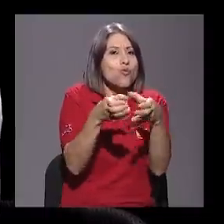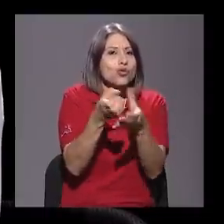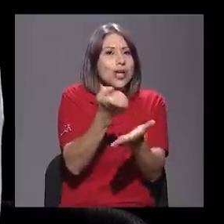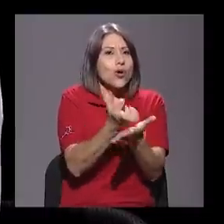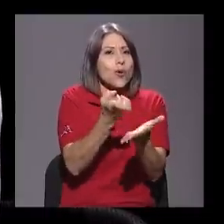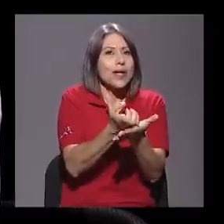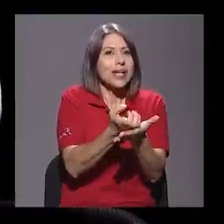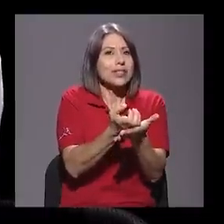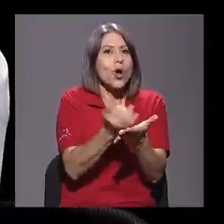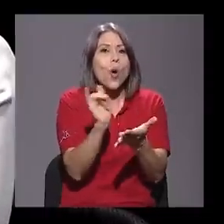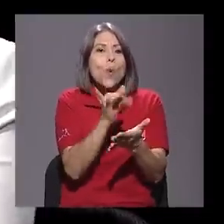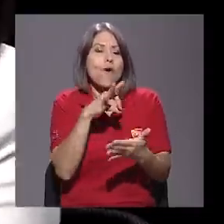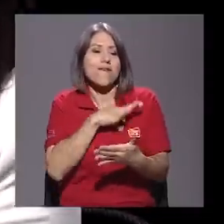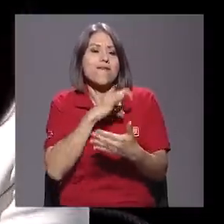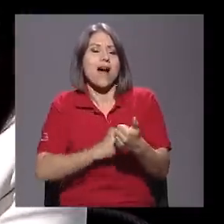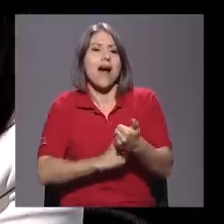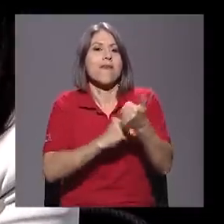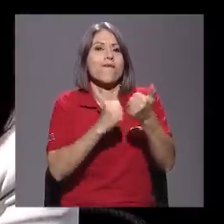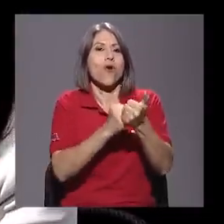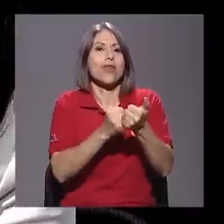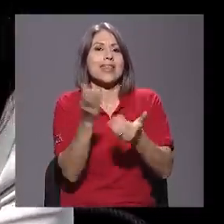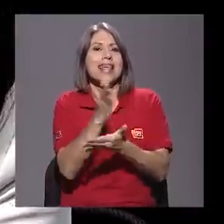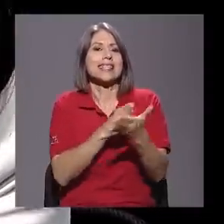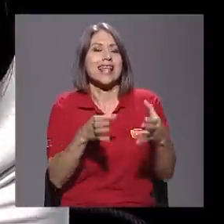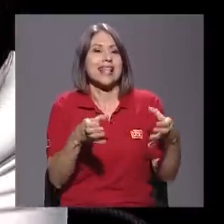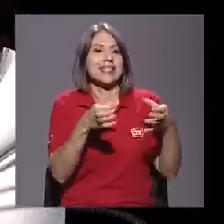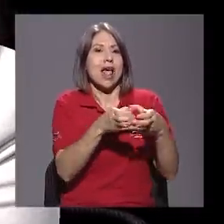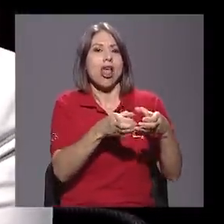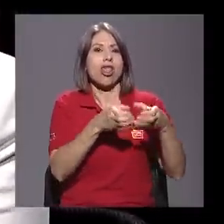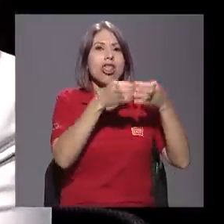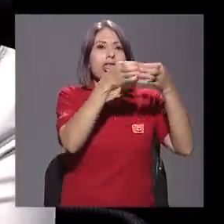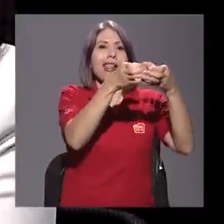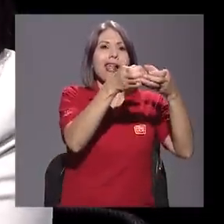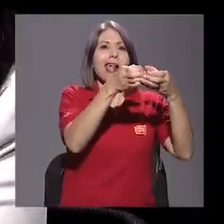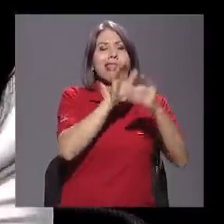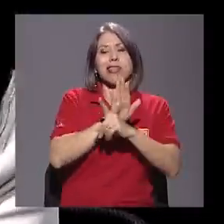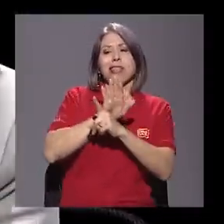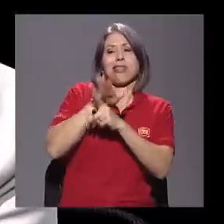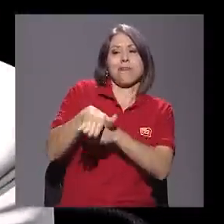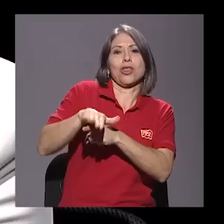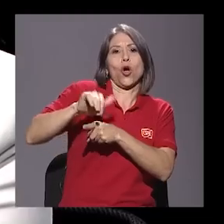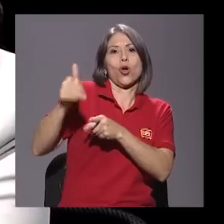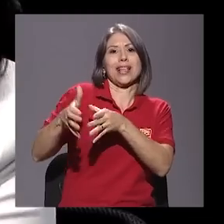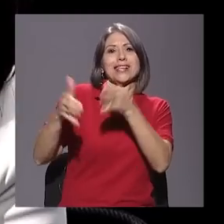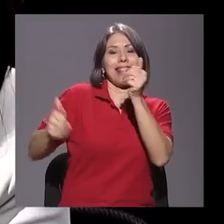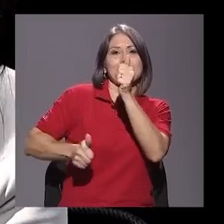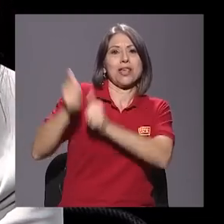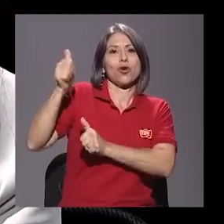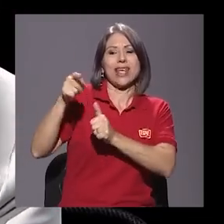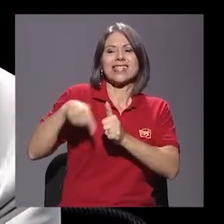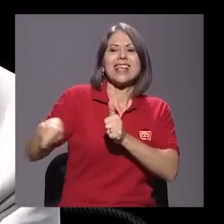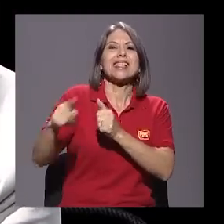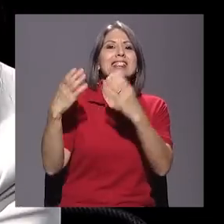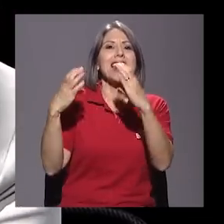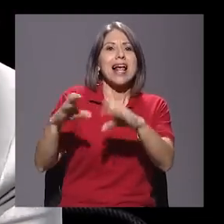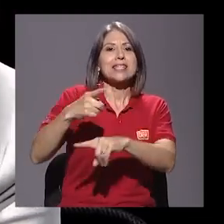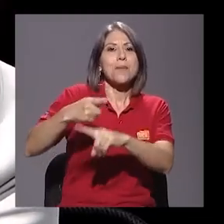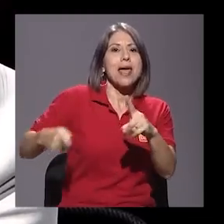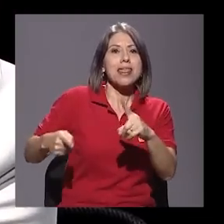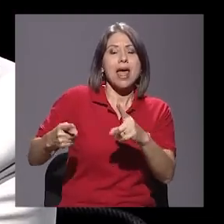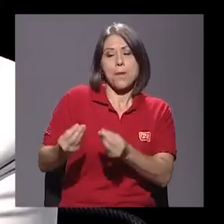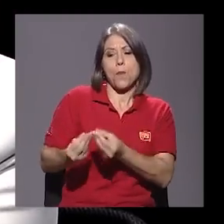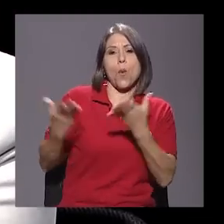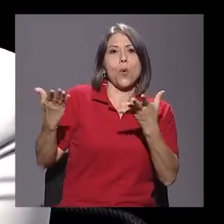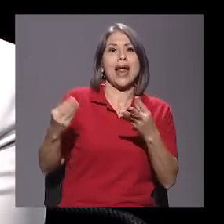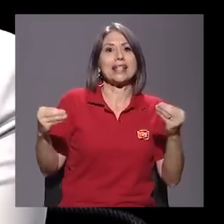de ciertas élites, en detrimento de las otras grandes mayorías, que son los sectores de clase media, los sectores populares, los más